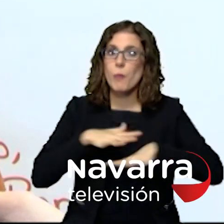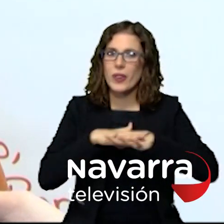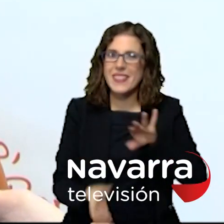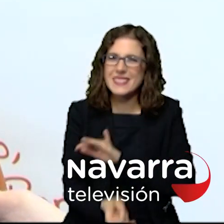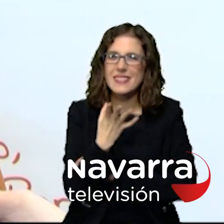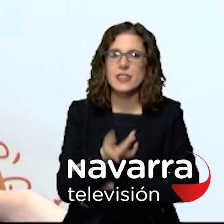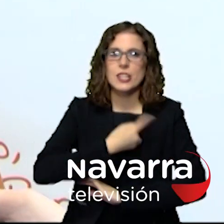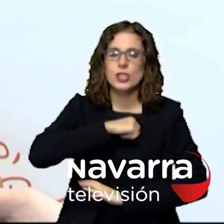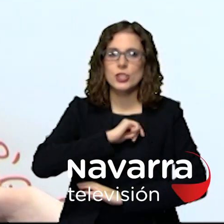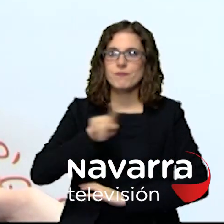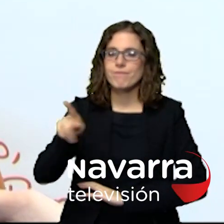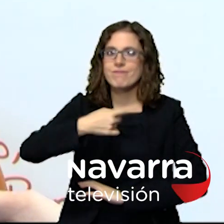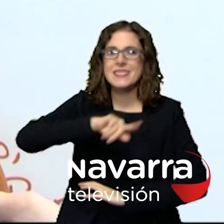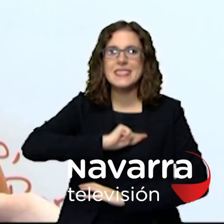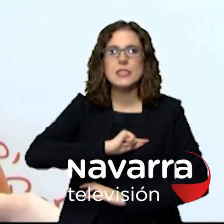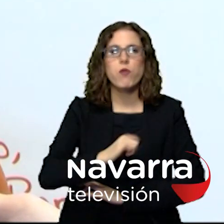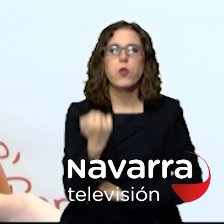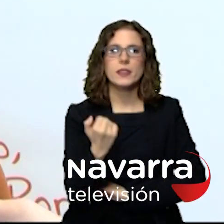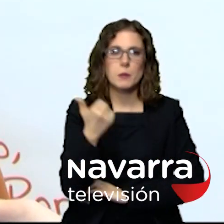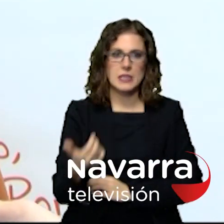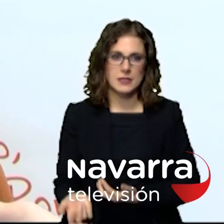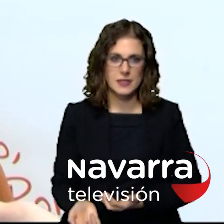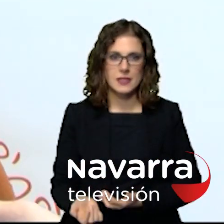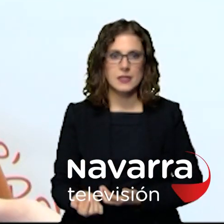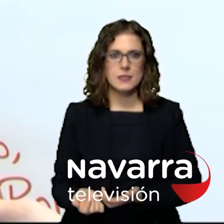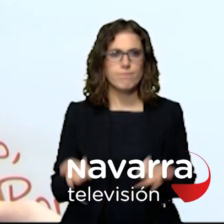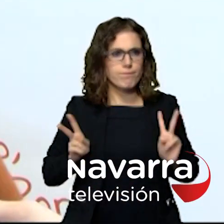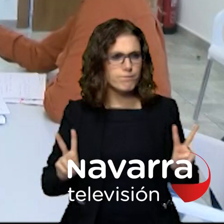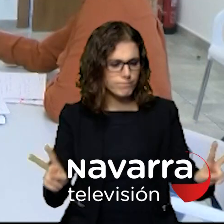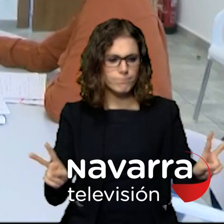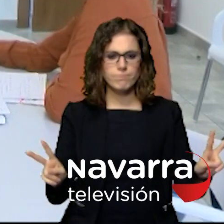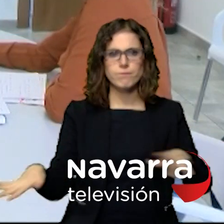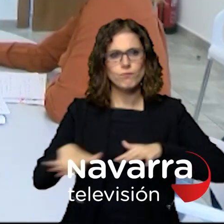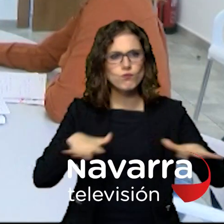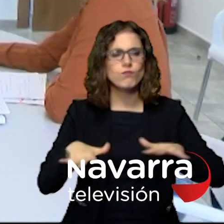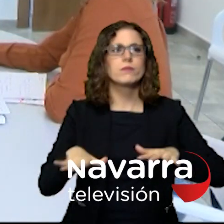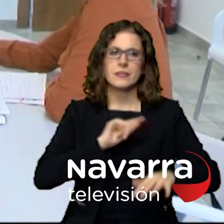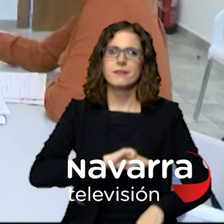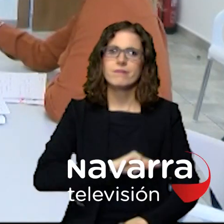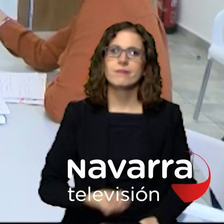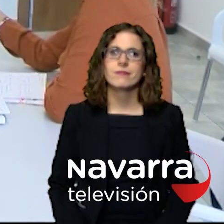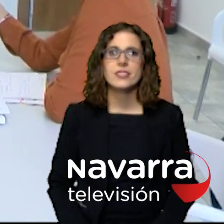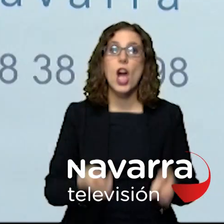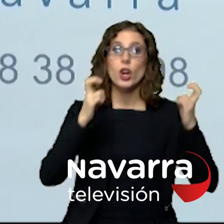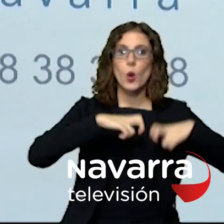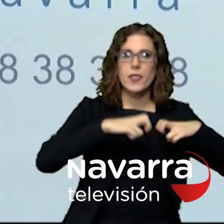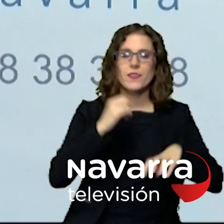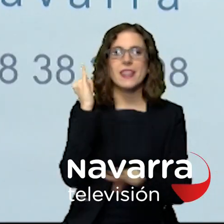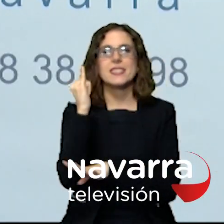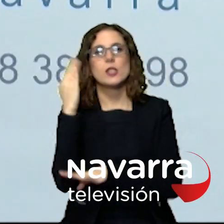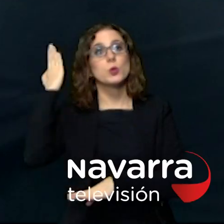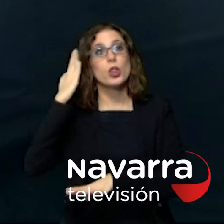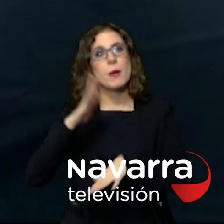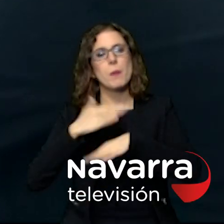sentimos fuertes, ¿sabes? Dinámicas y activas. COCENFE colabora con el Instituto Navarro para la Igualdad